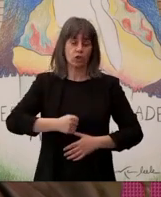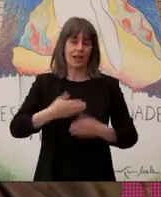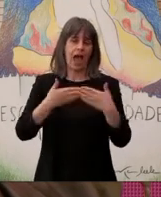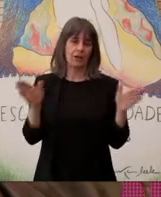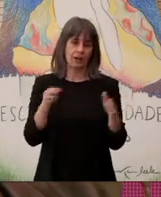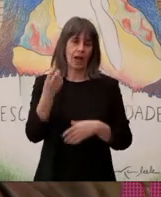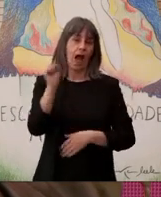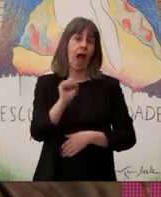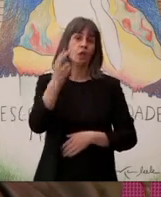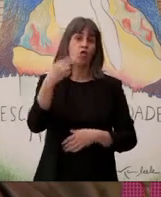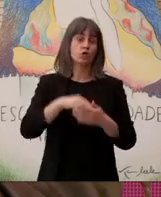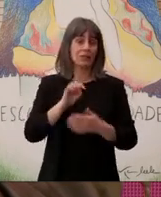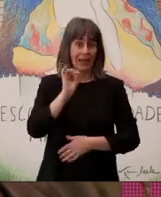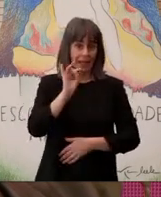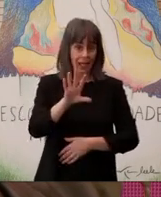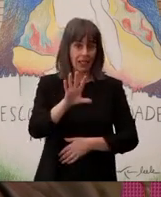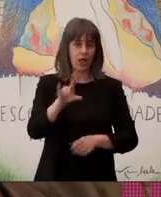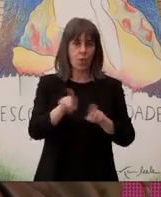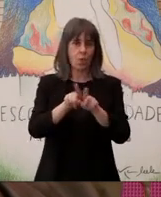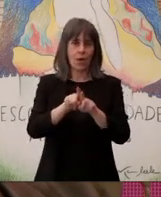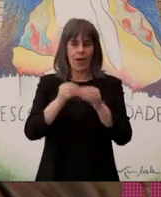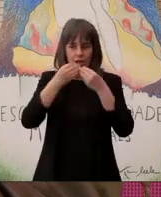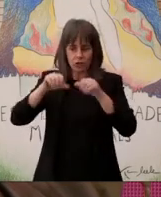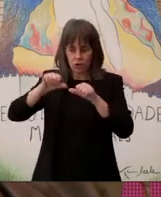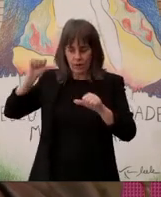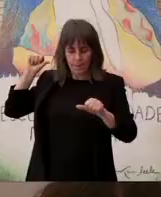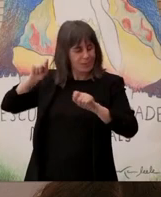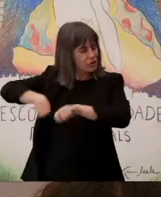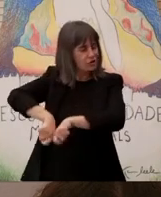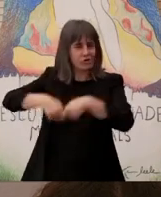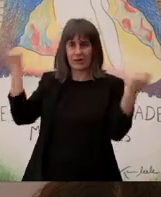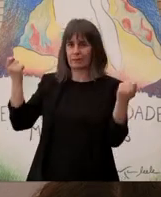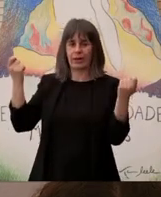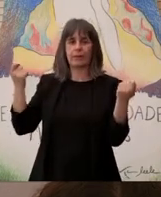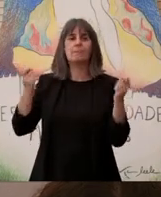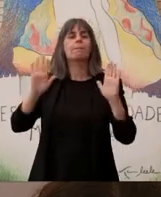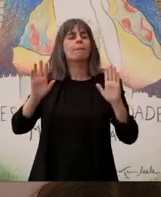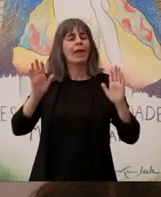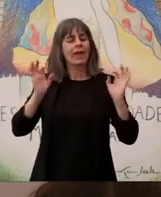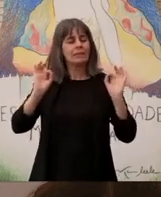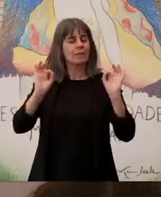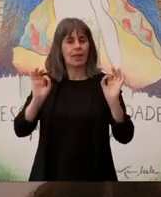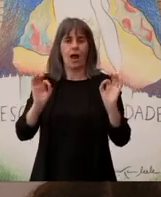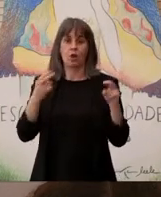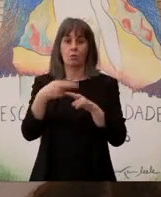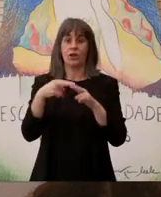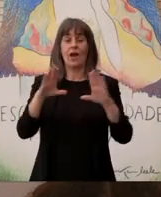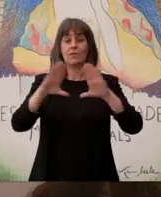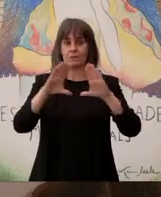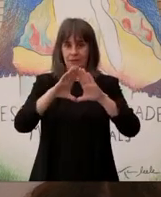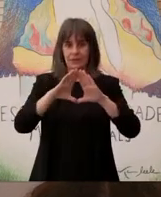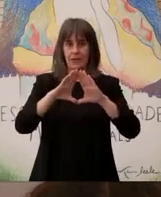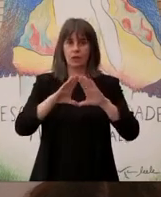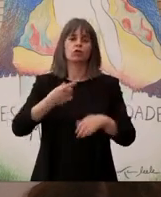con todo aquel desleiso trouso consigo pero las políticas feministas no meadamente no a bondades villamos de